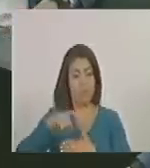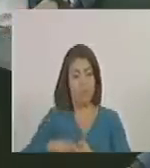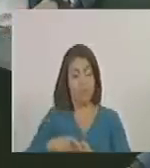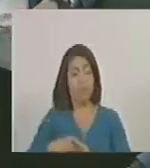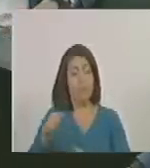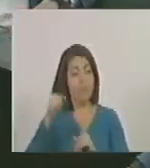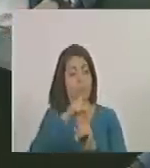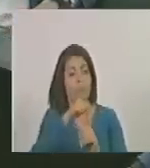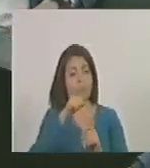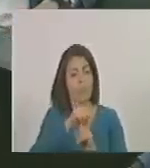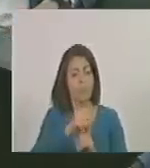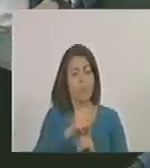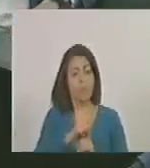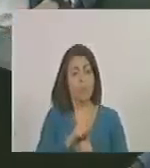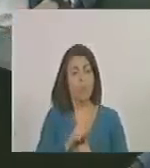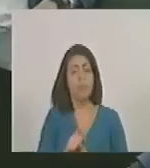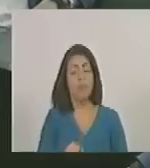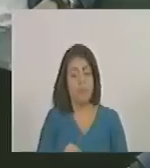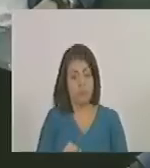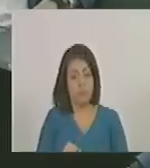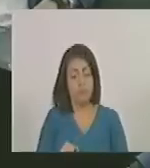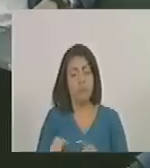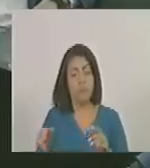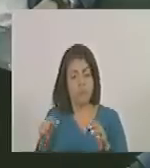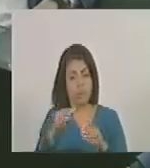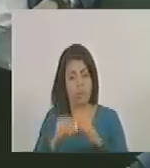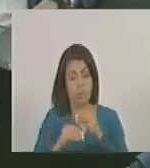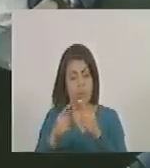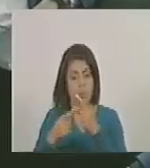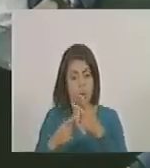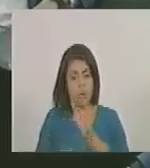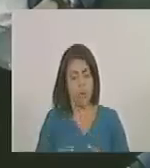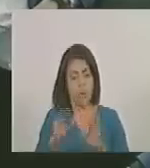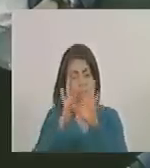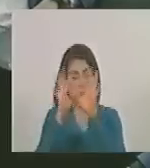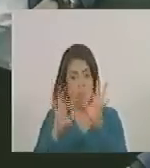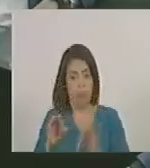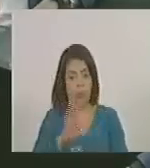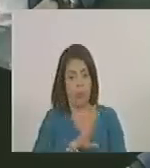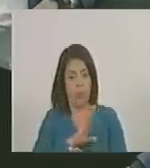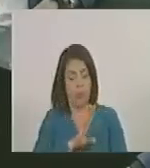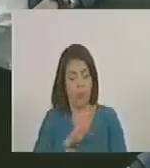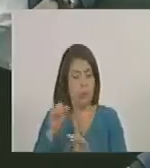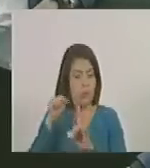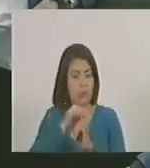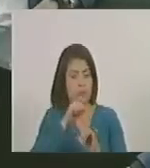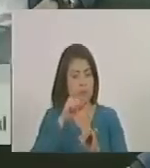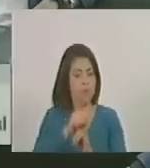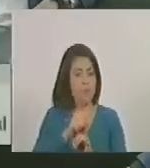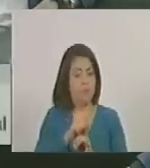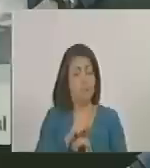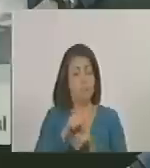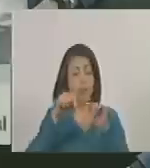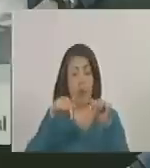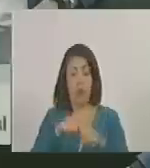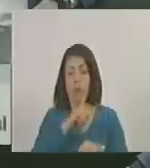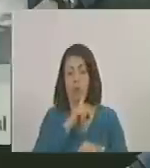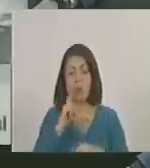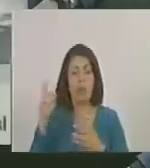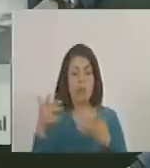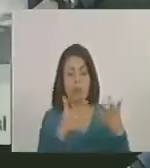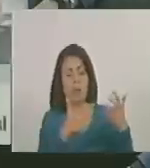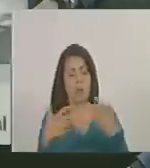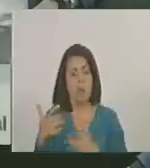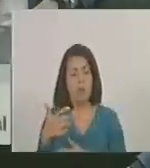lucha popular, de la combinación de las diversas formas de organización y lucha, lo que hoy se llama la guerra